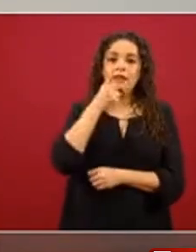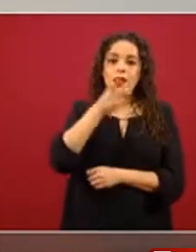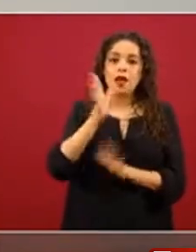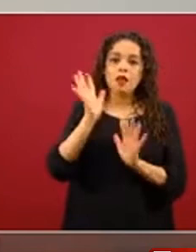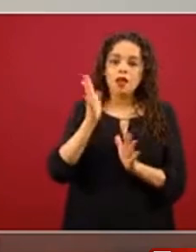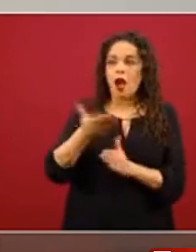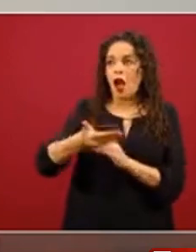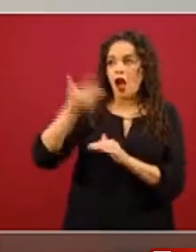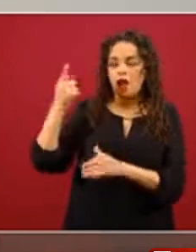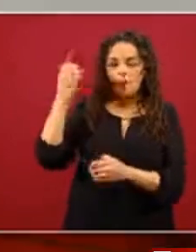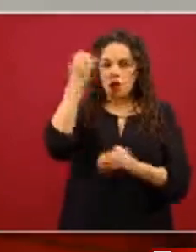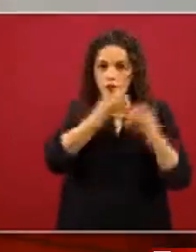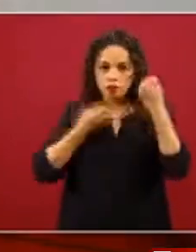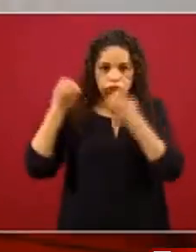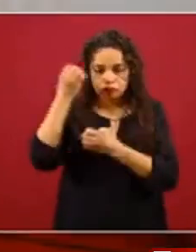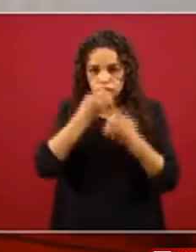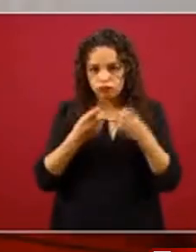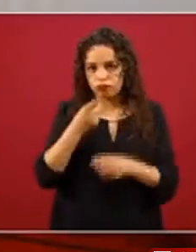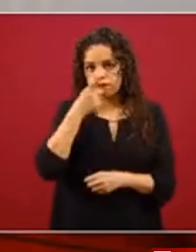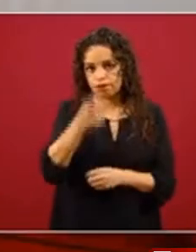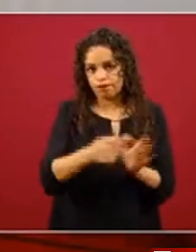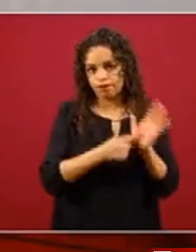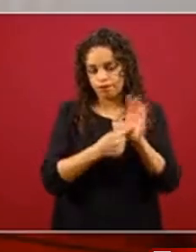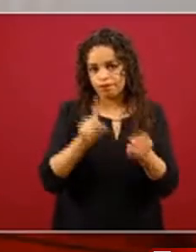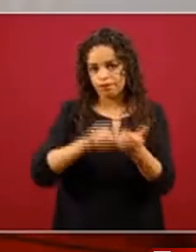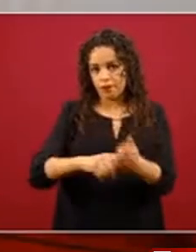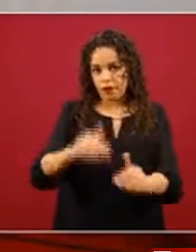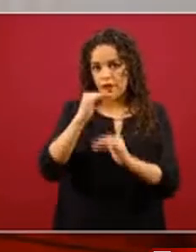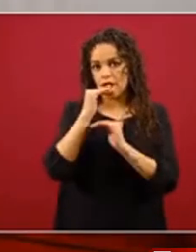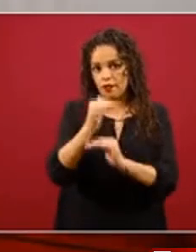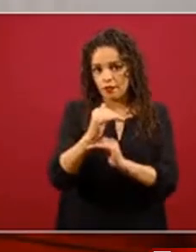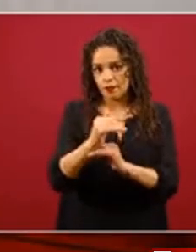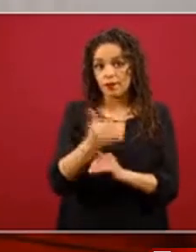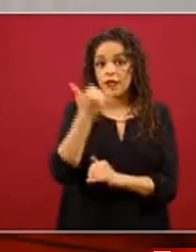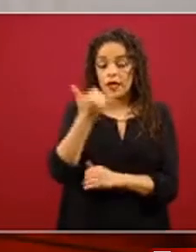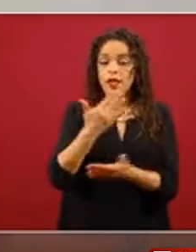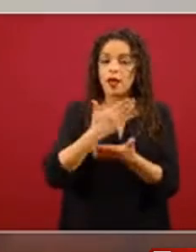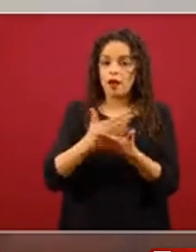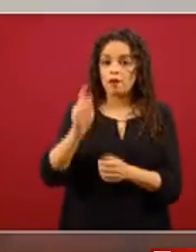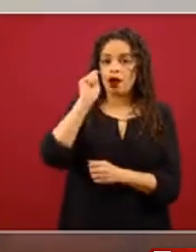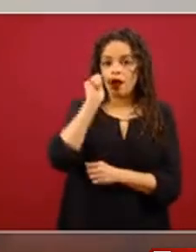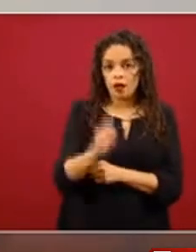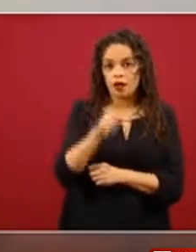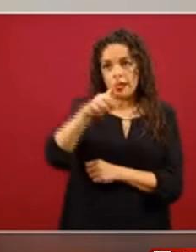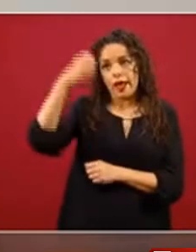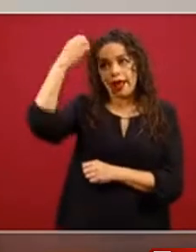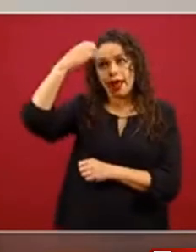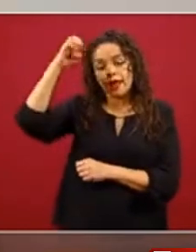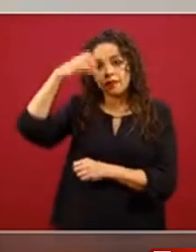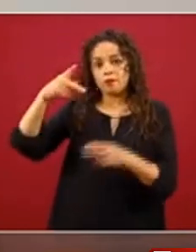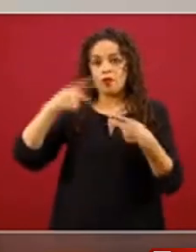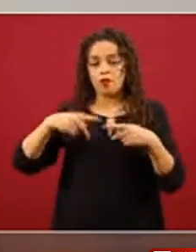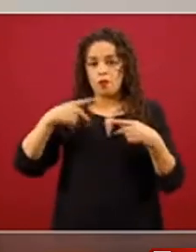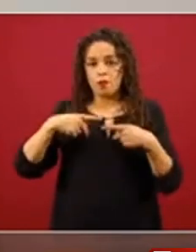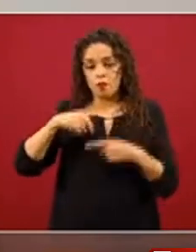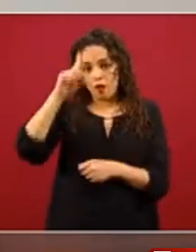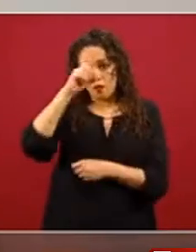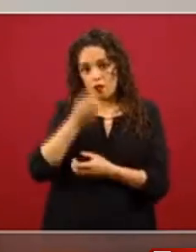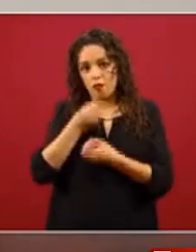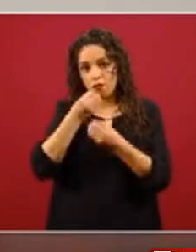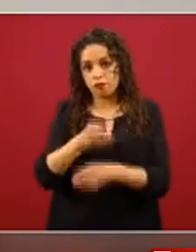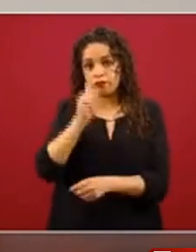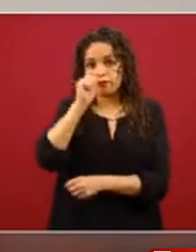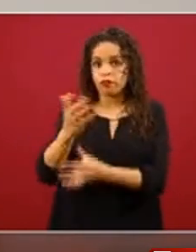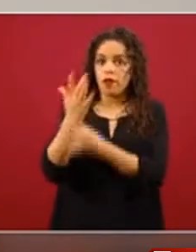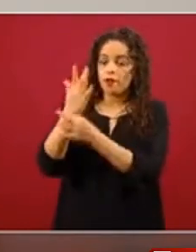limitados, repito, y con base en las recomendaciones del Grupo de Expertos de Prevención de Infecciones de la Organización Mundial